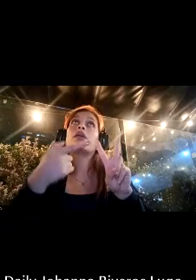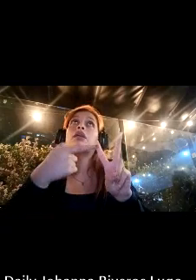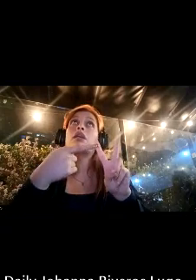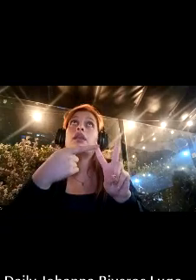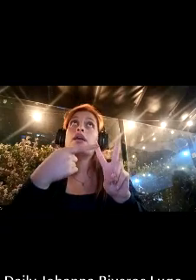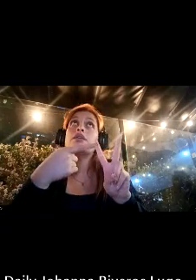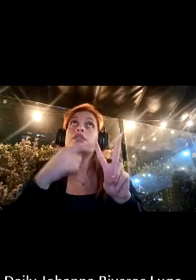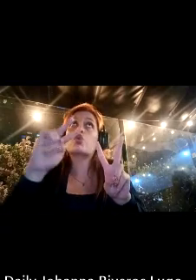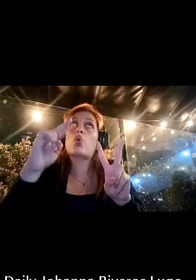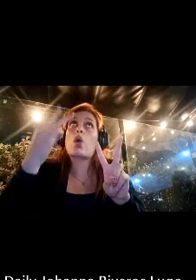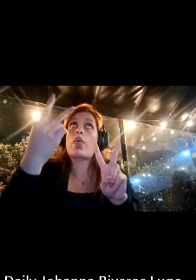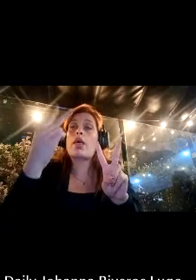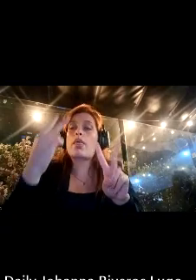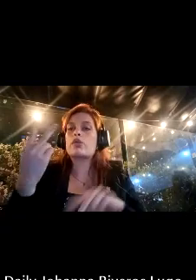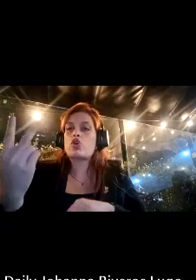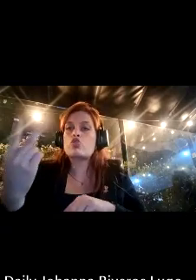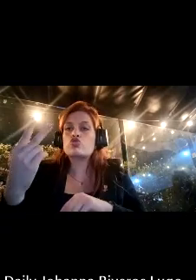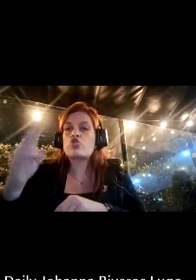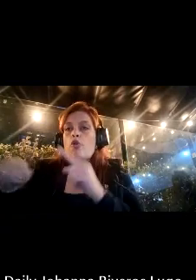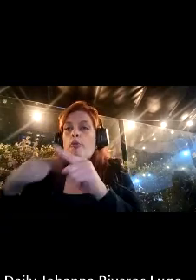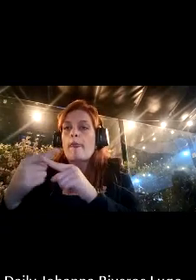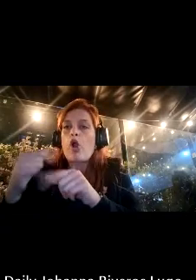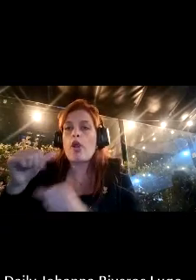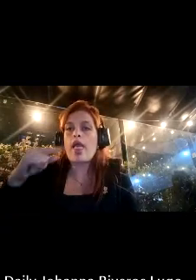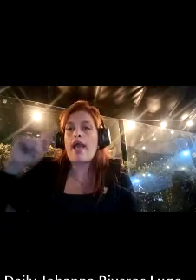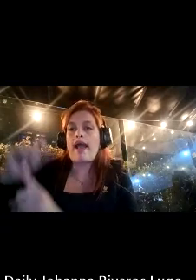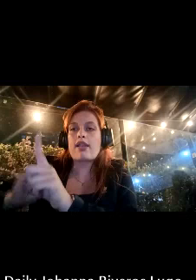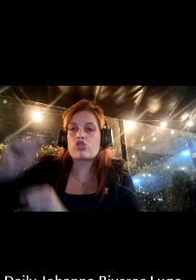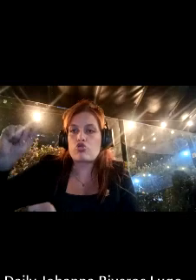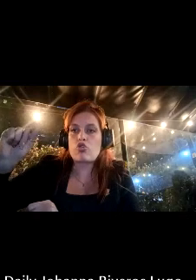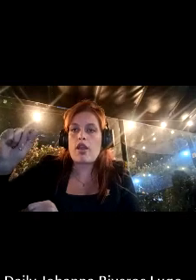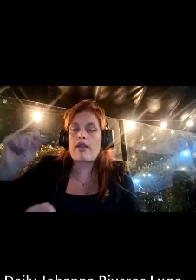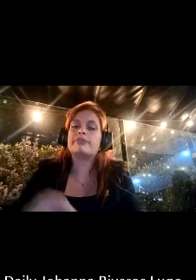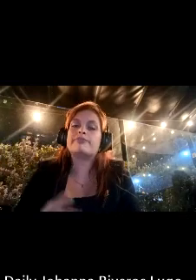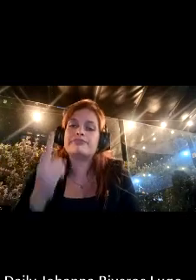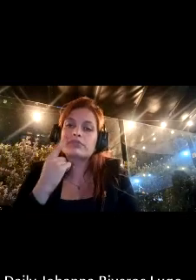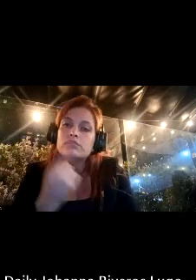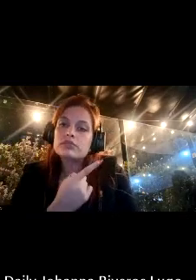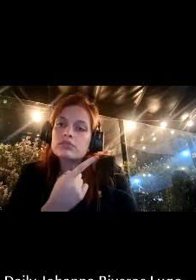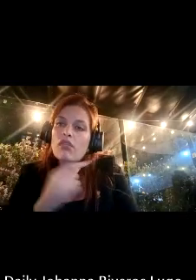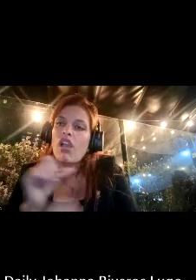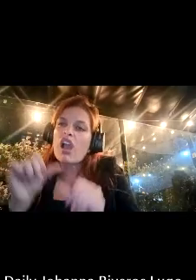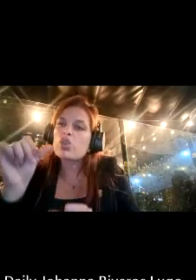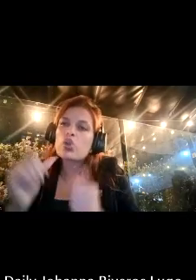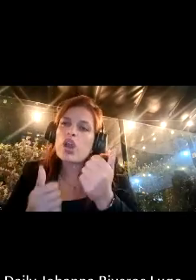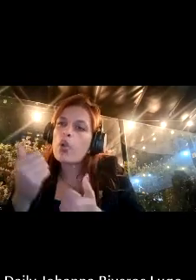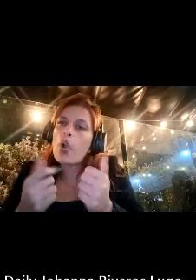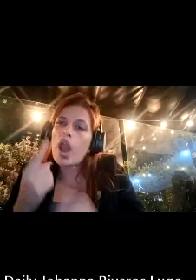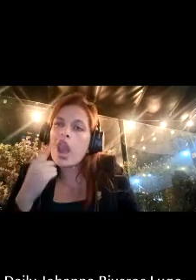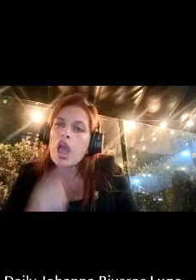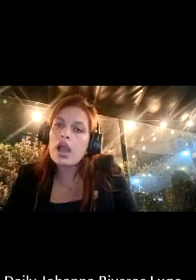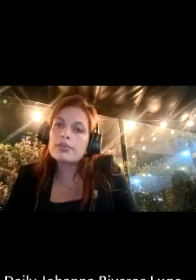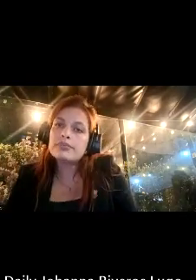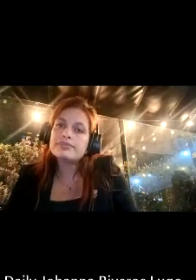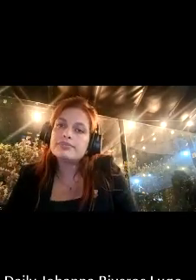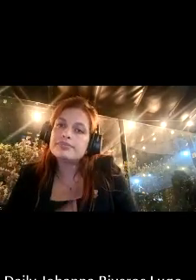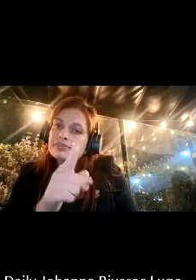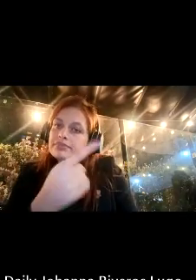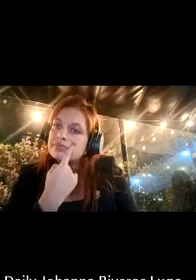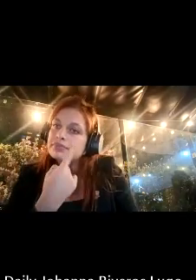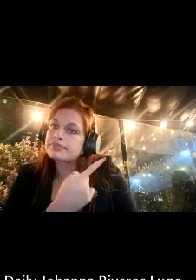por la altura. ¿Cuál es la altura en este caso? Pues es la,